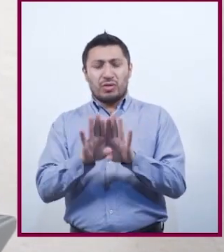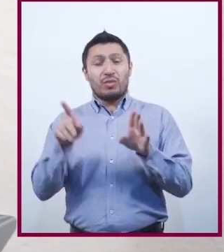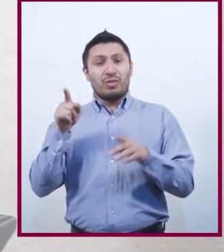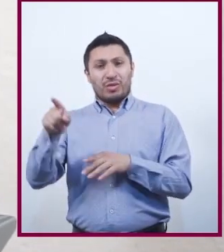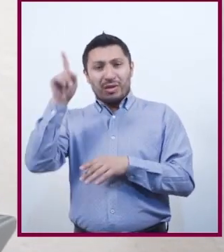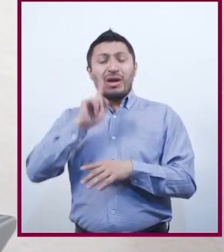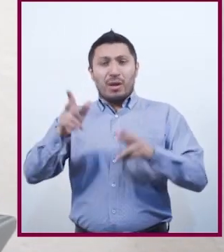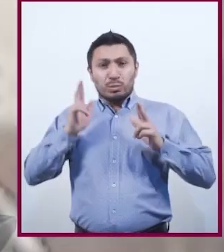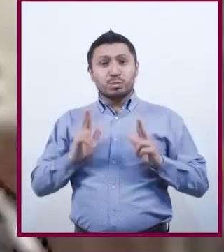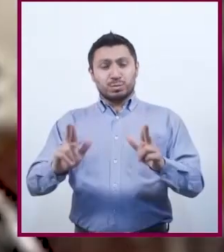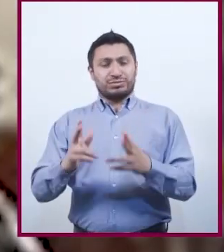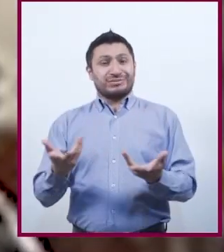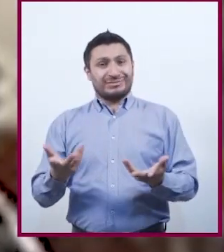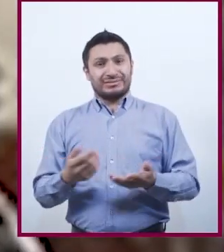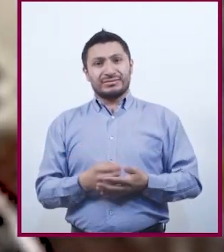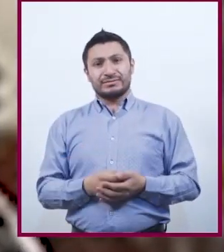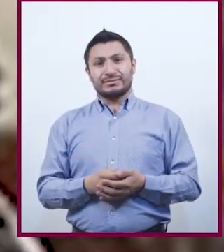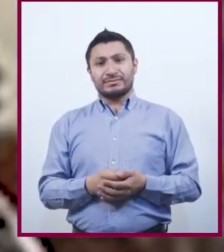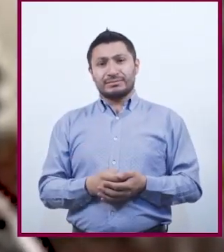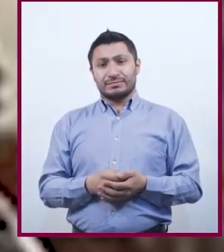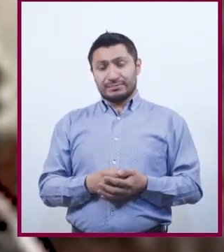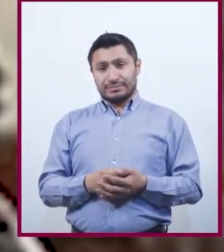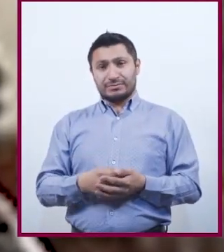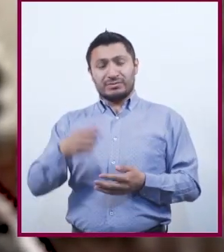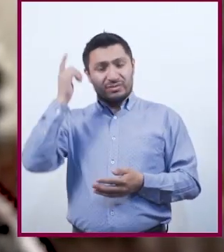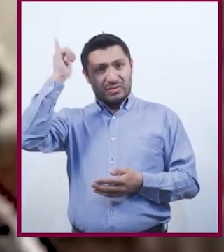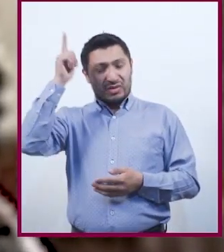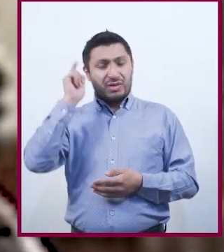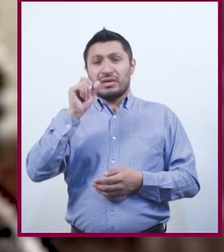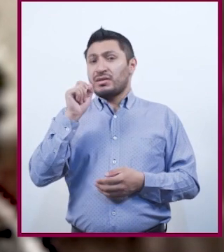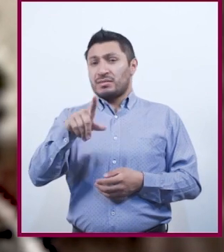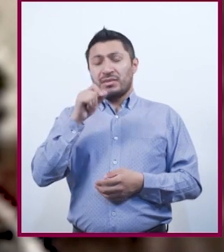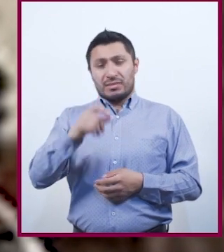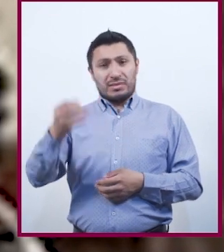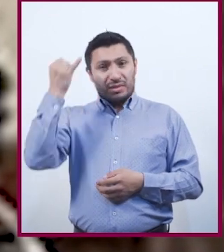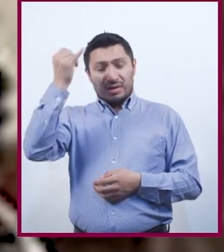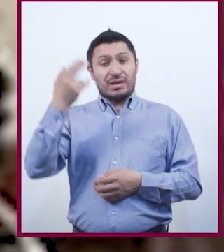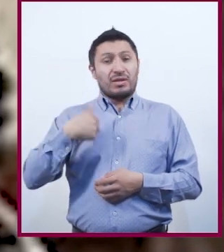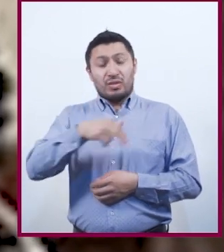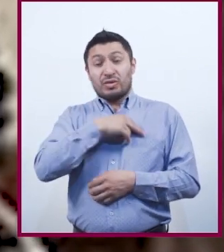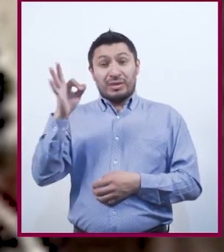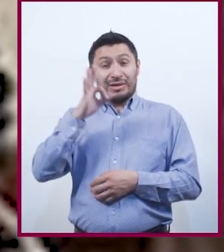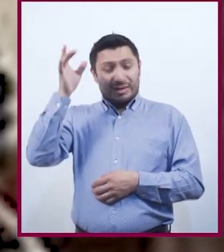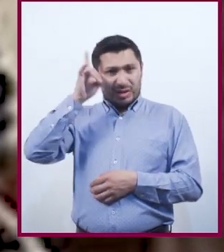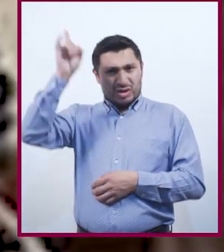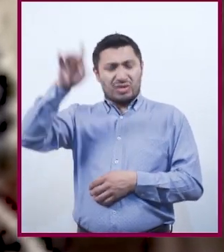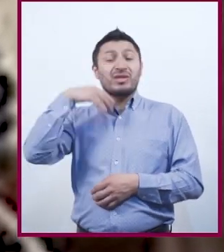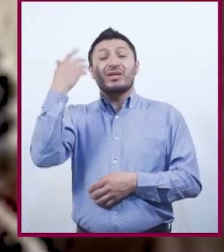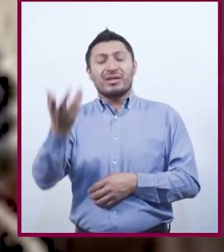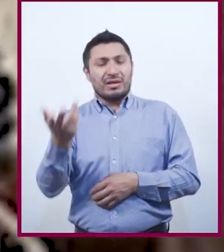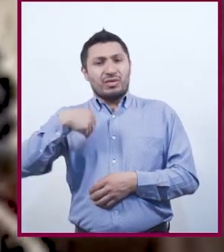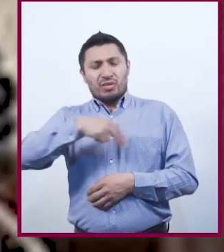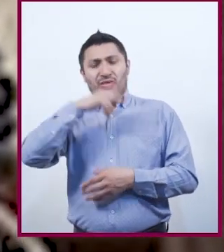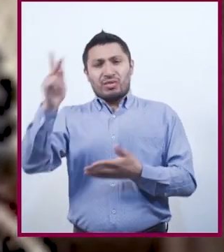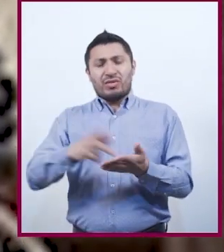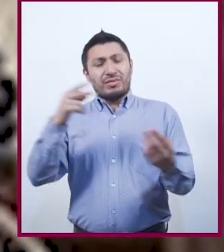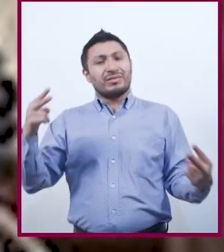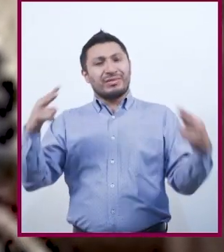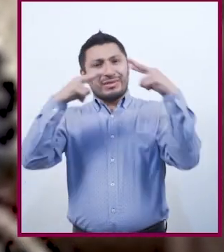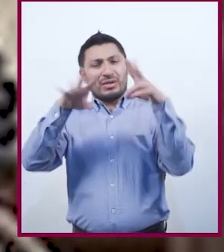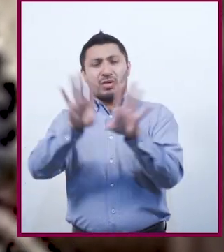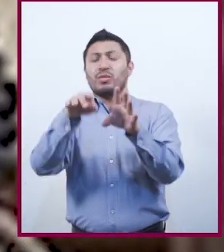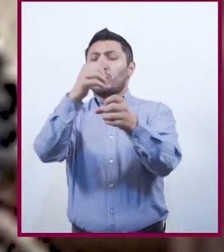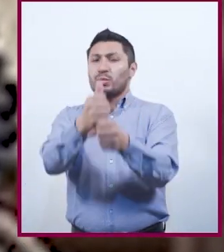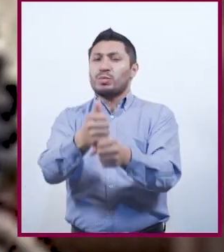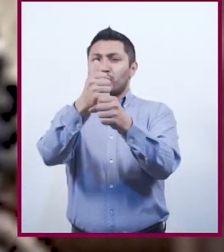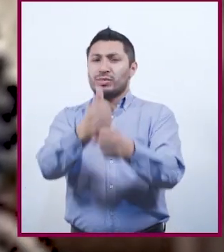una heroína, expresó: espero que sigan el mismo camino que tomamos y, si Dios quiere, veremos a alguno de ustedes